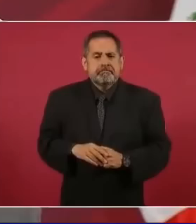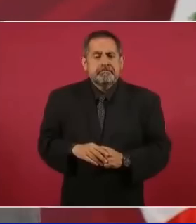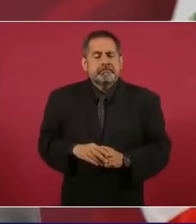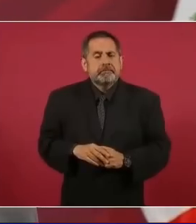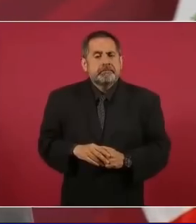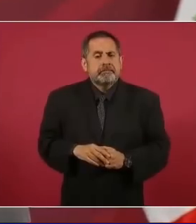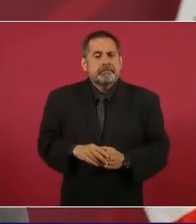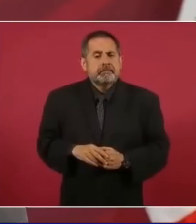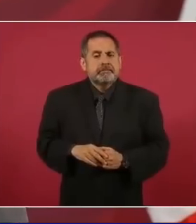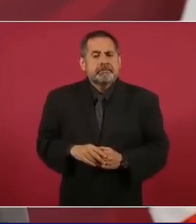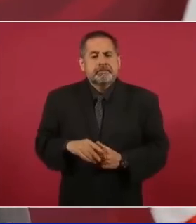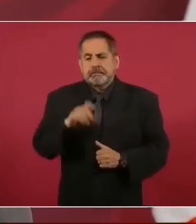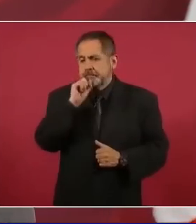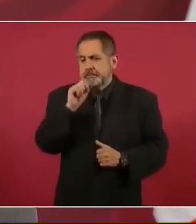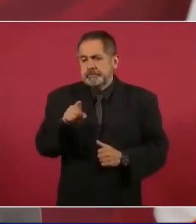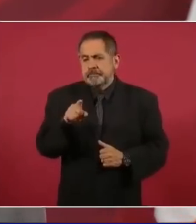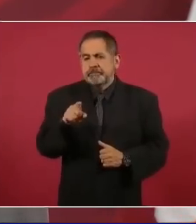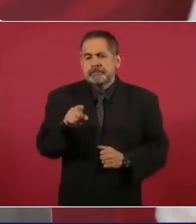También